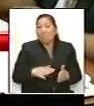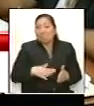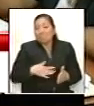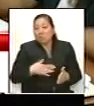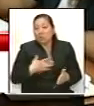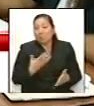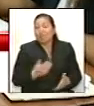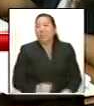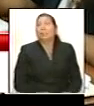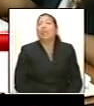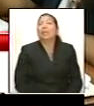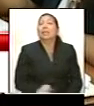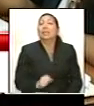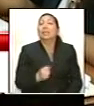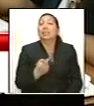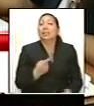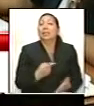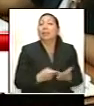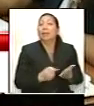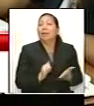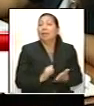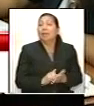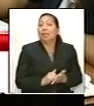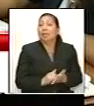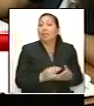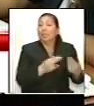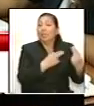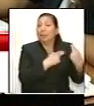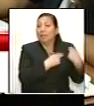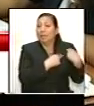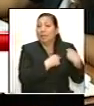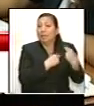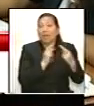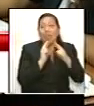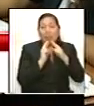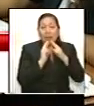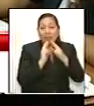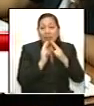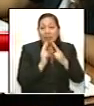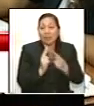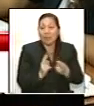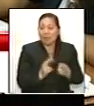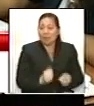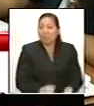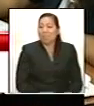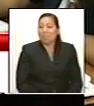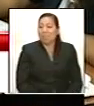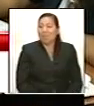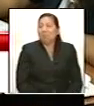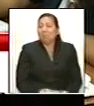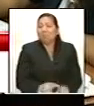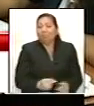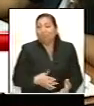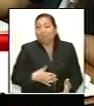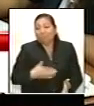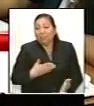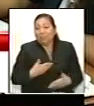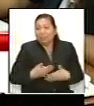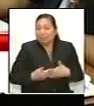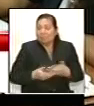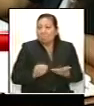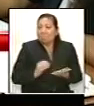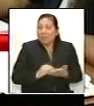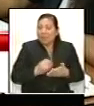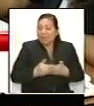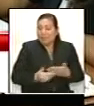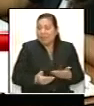posiblemente, ¿no? Y si en caso está en nuestras manos resolver el asunto, pues vamos más